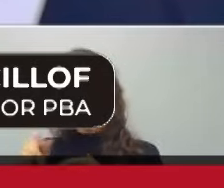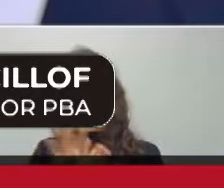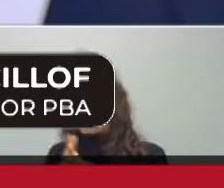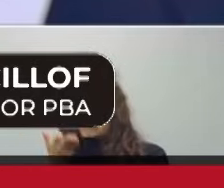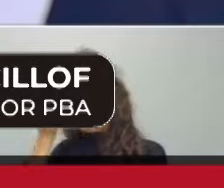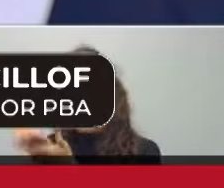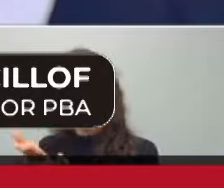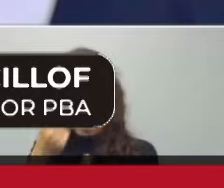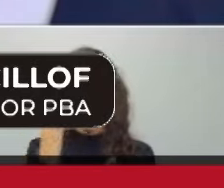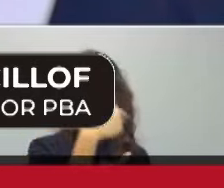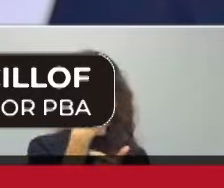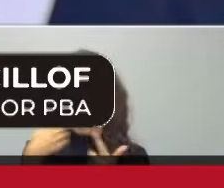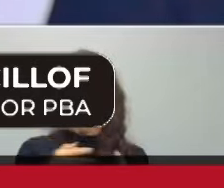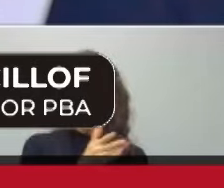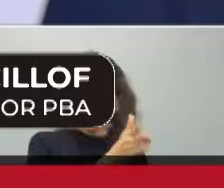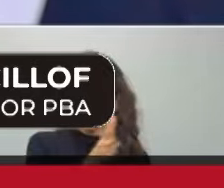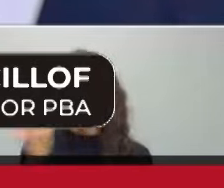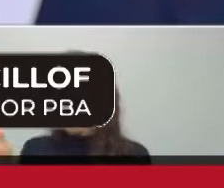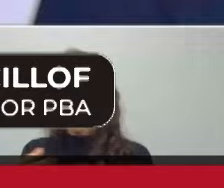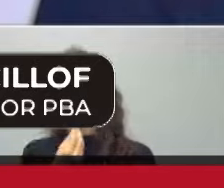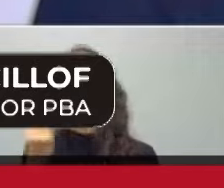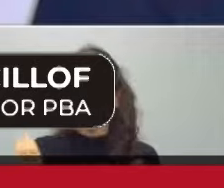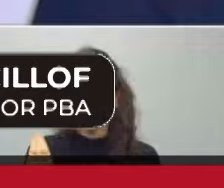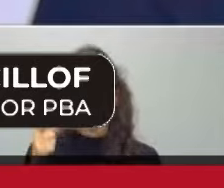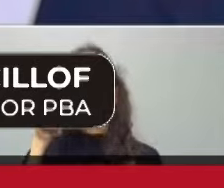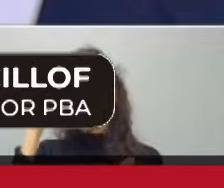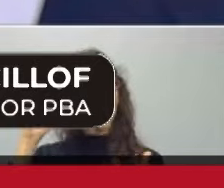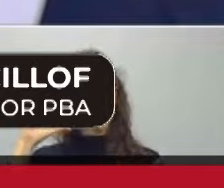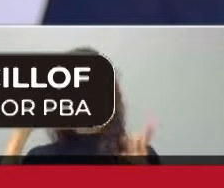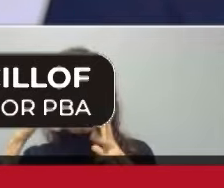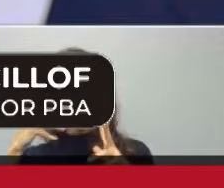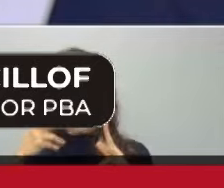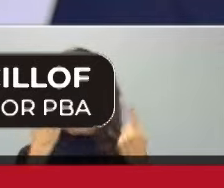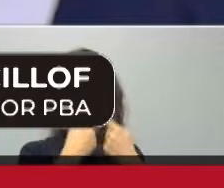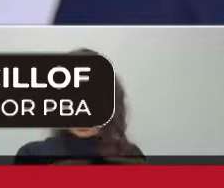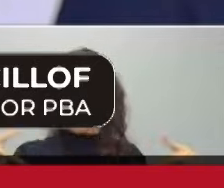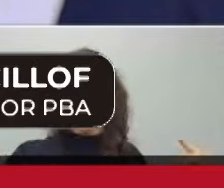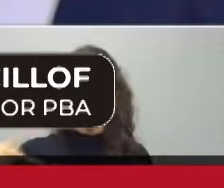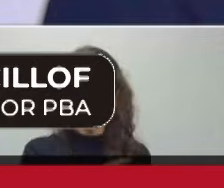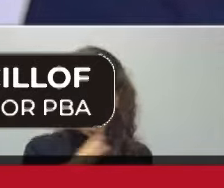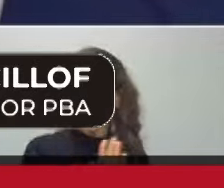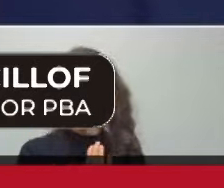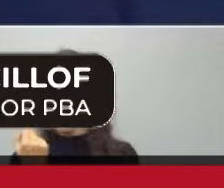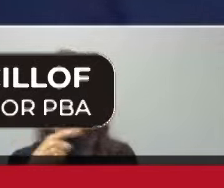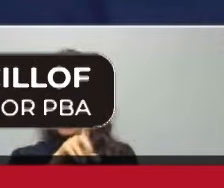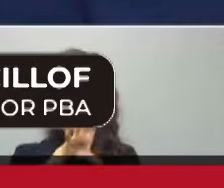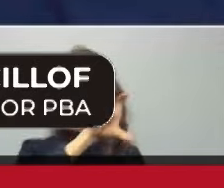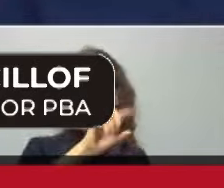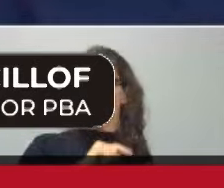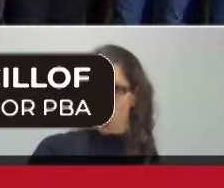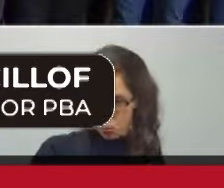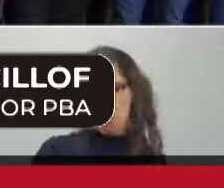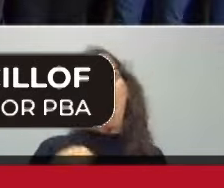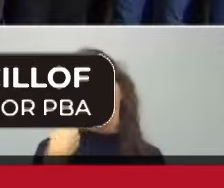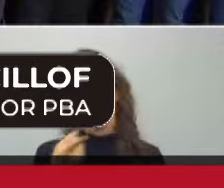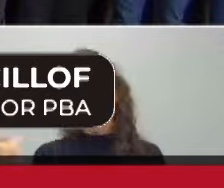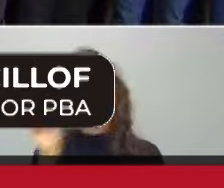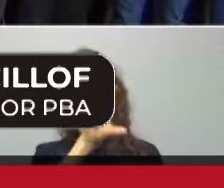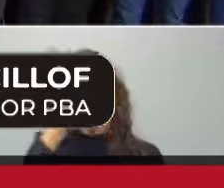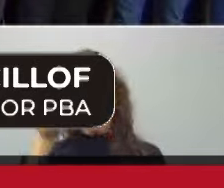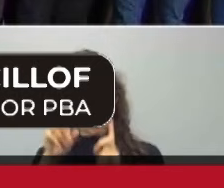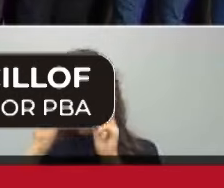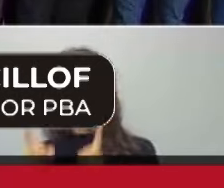esto? Porque los recursos que recortó Milei a la provincia de Buenos Aires y a las restantes provincias